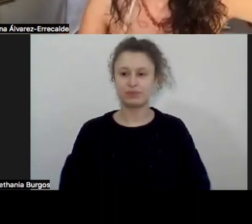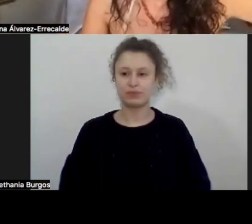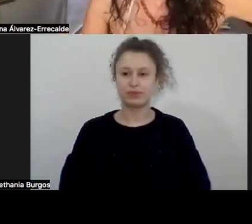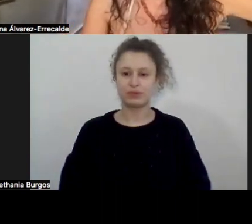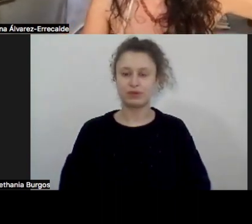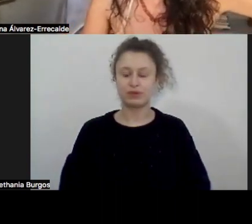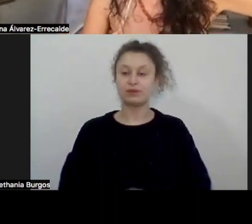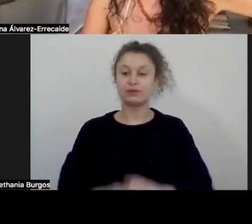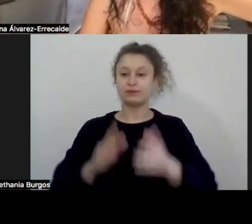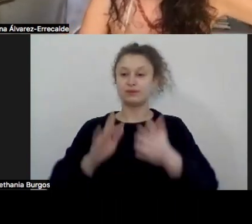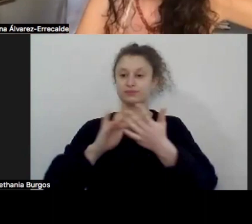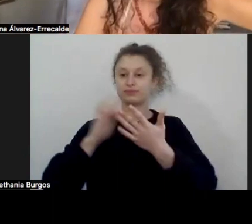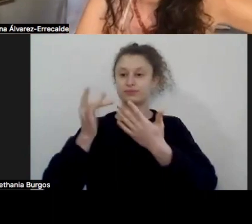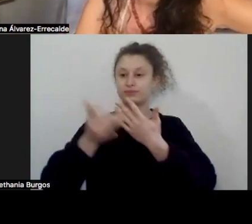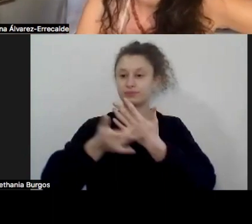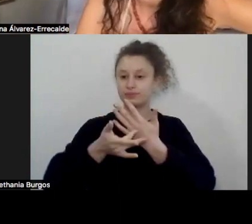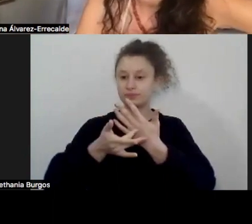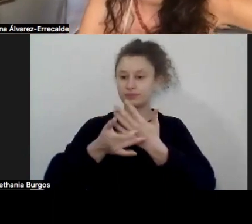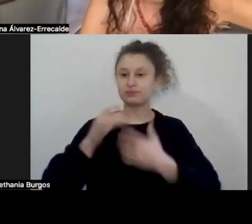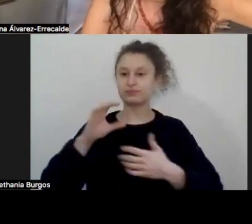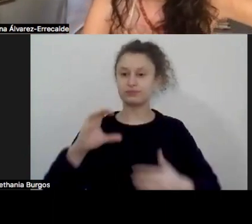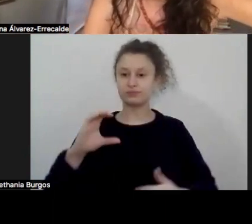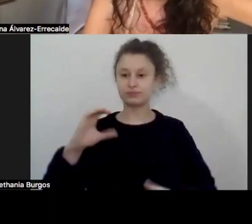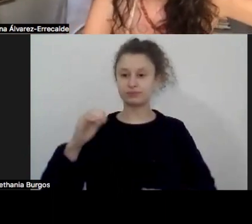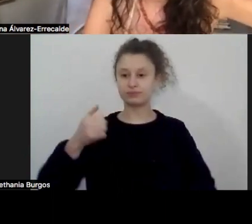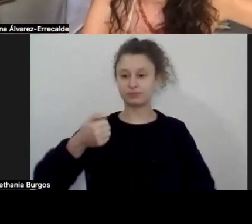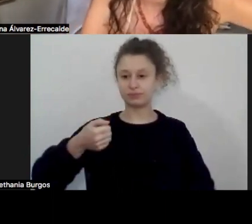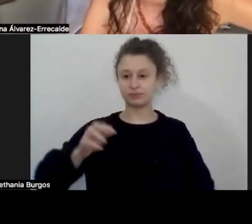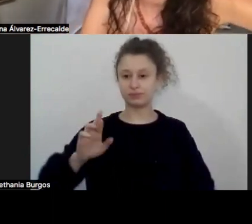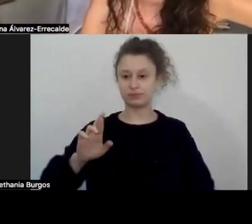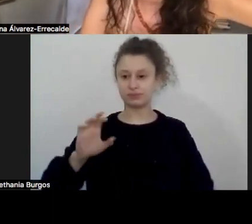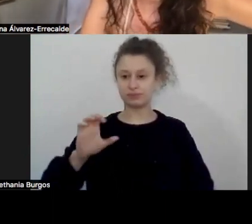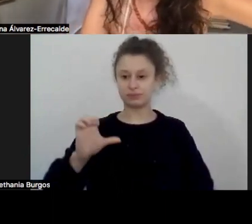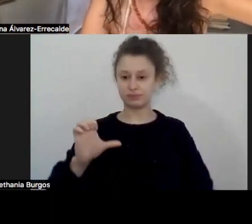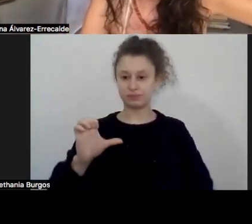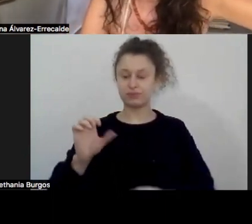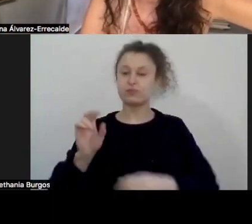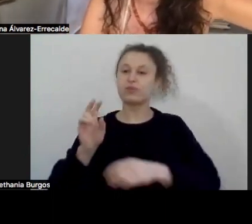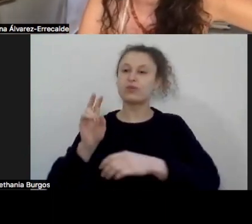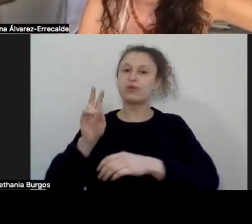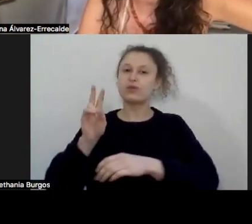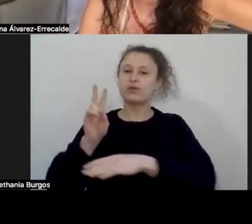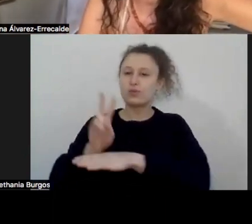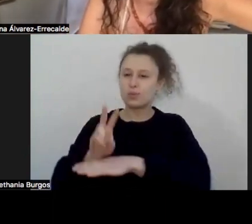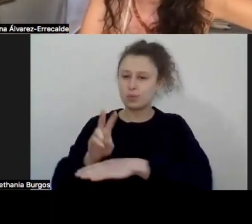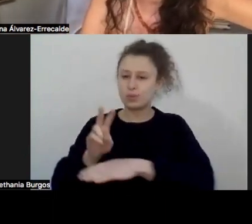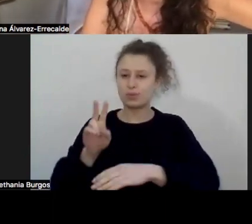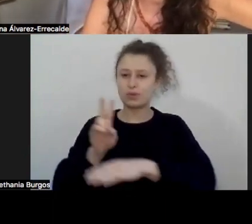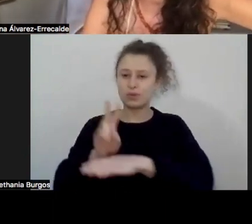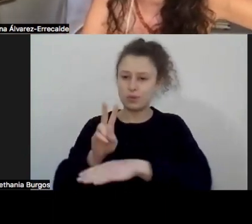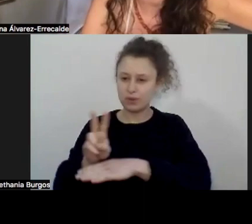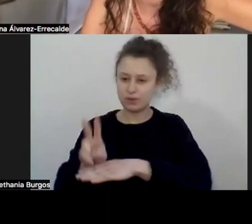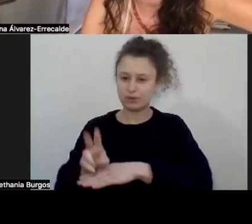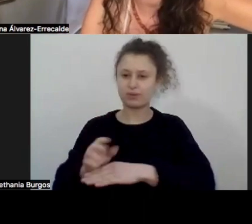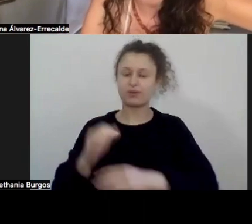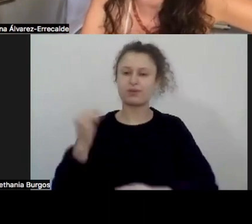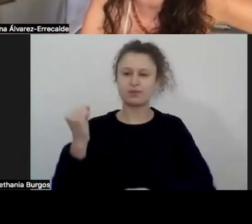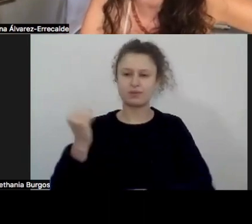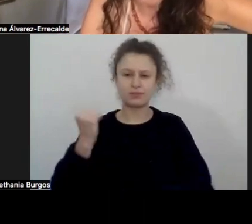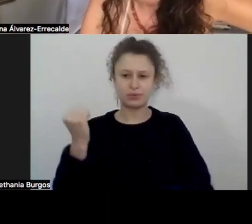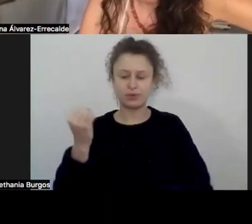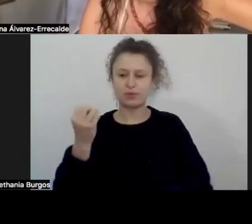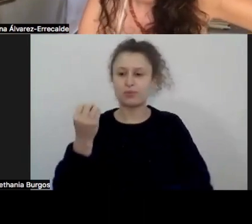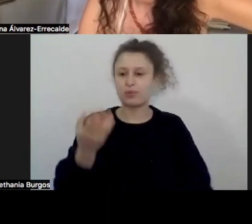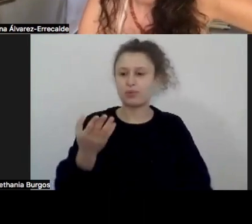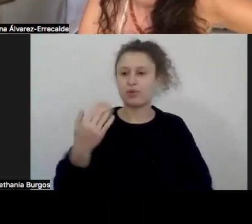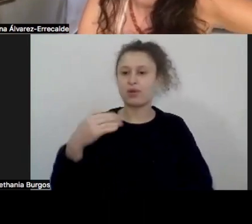El proyecto Quear, Cuidar Importa surgió a partir de mi experiencia como mamá de un hijo con total